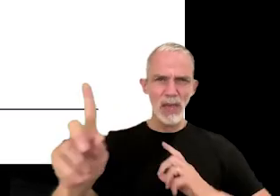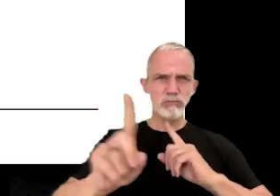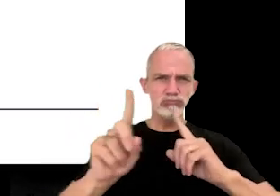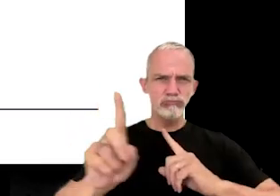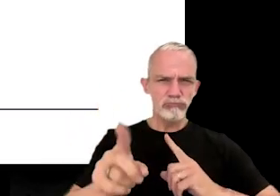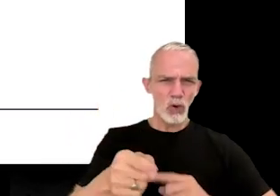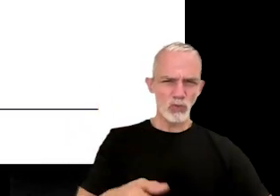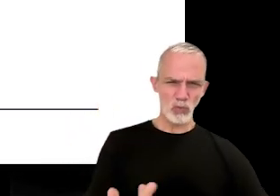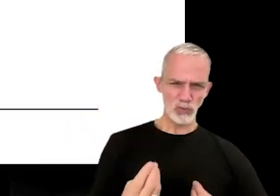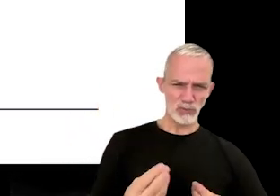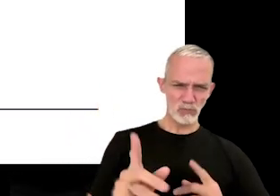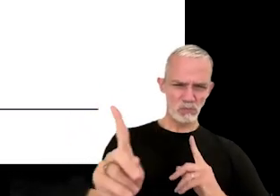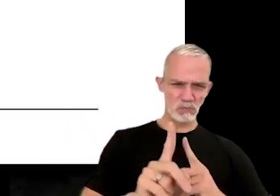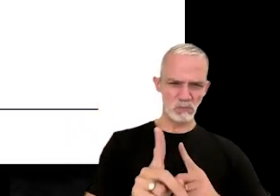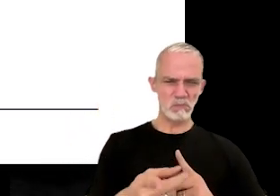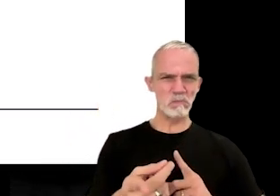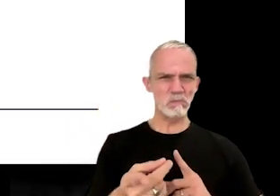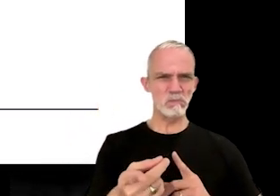que